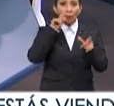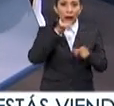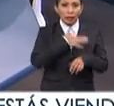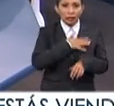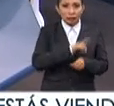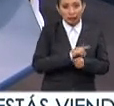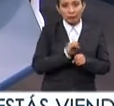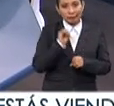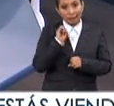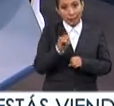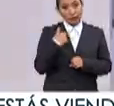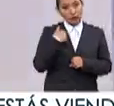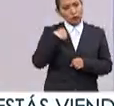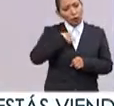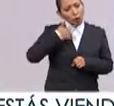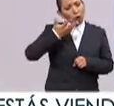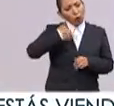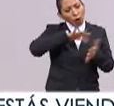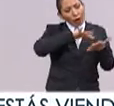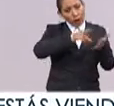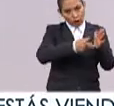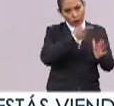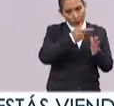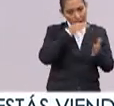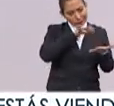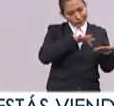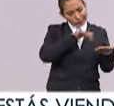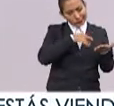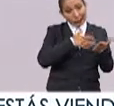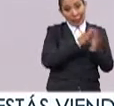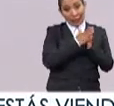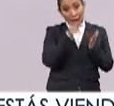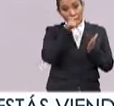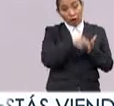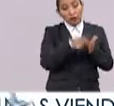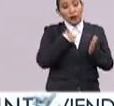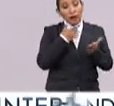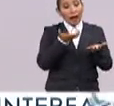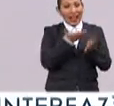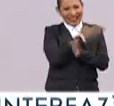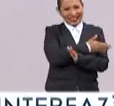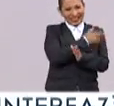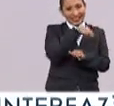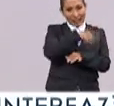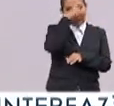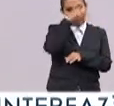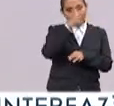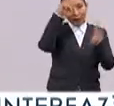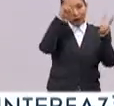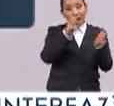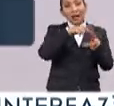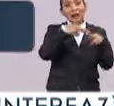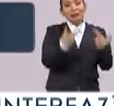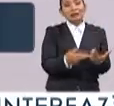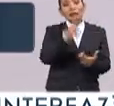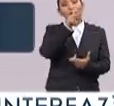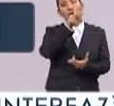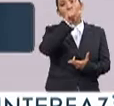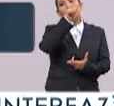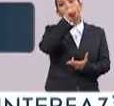buenos días pues sí me puse a releer un libro que da cuenta de una publicación importante en méxico que fue la revista